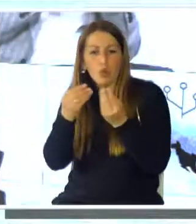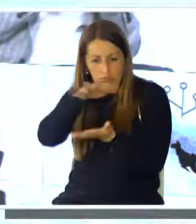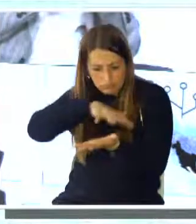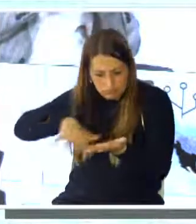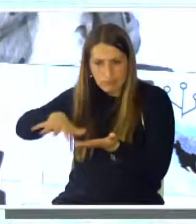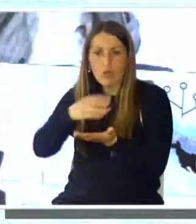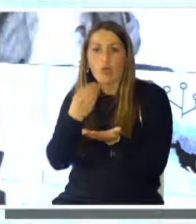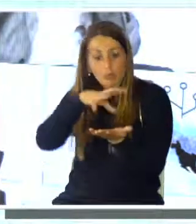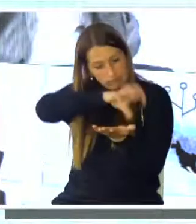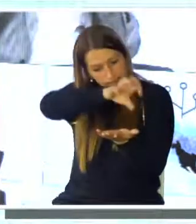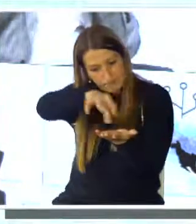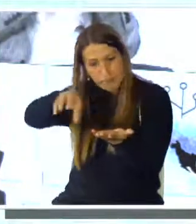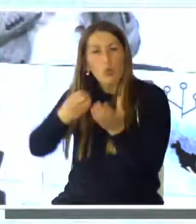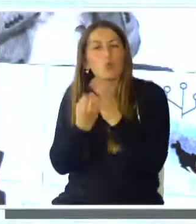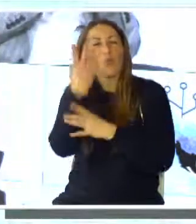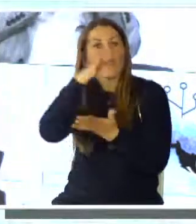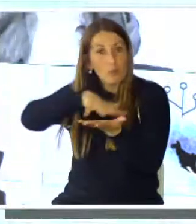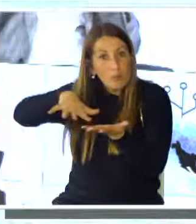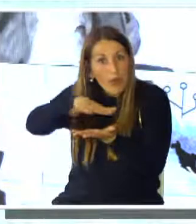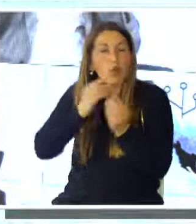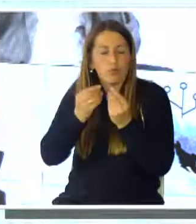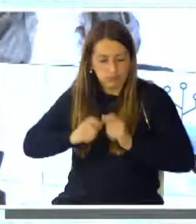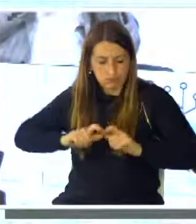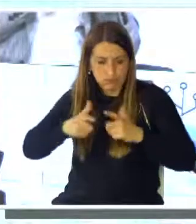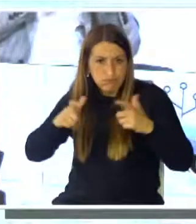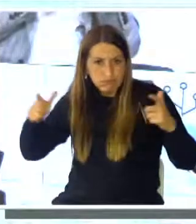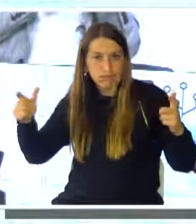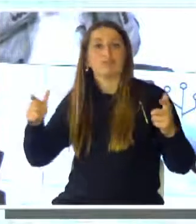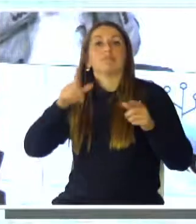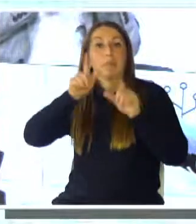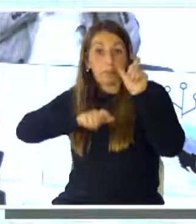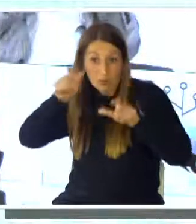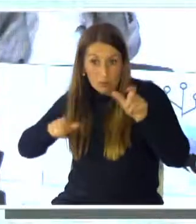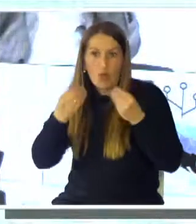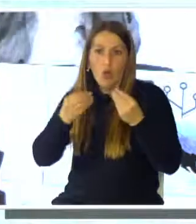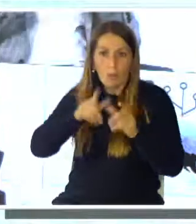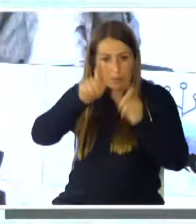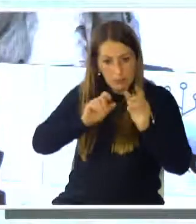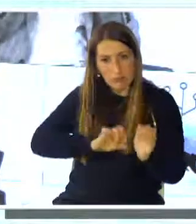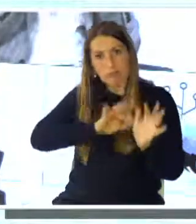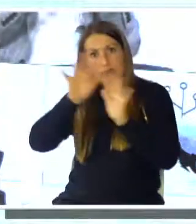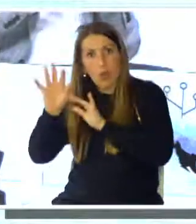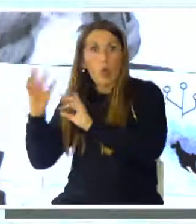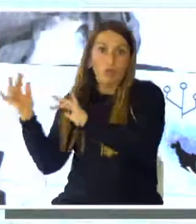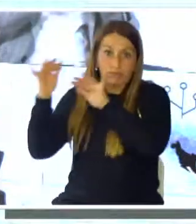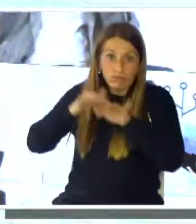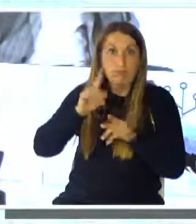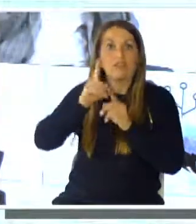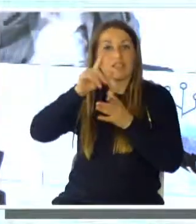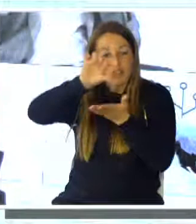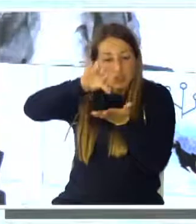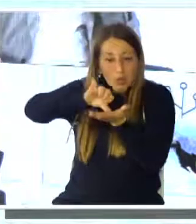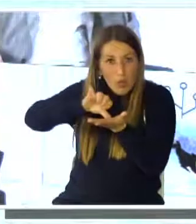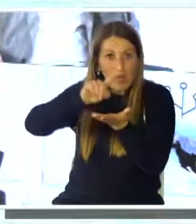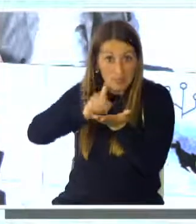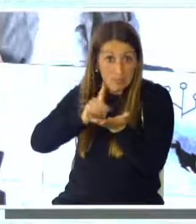donde se están desarrollando nuevos barrios cómo crece la población cómo es la migración qué sucede dentro de la ciudad y en distintos